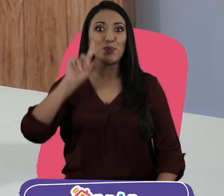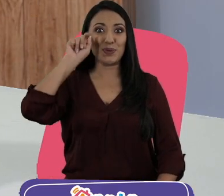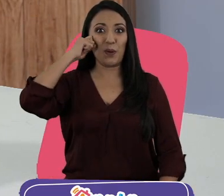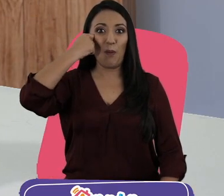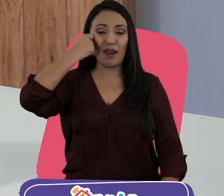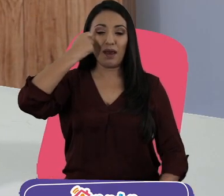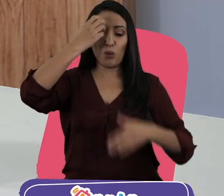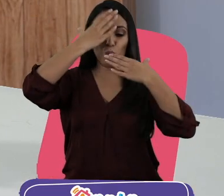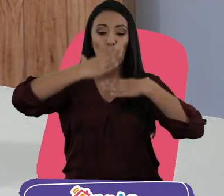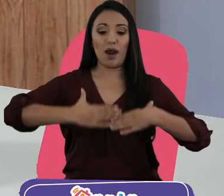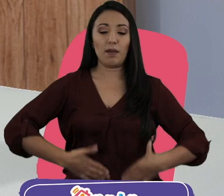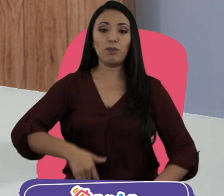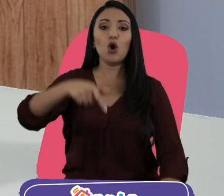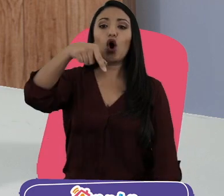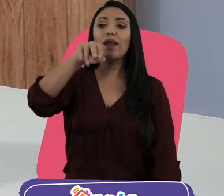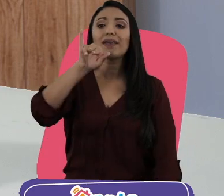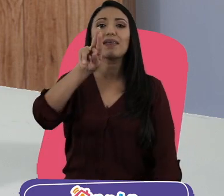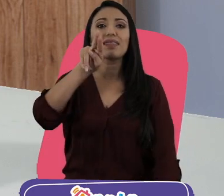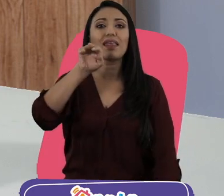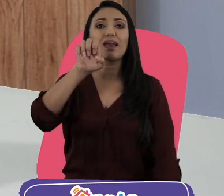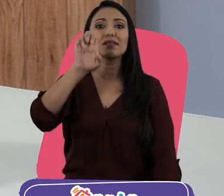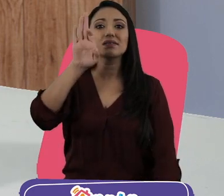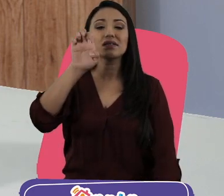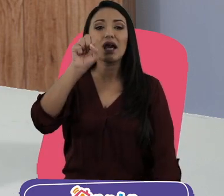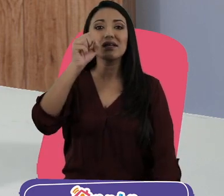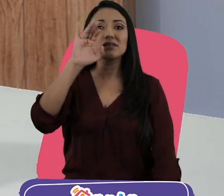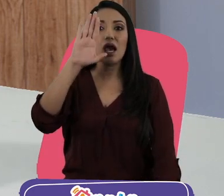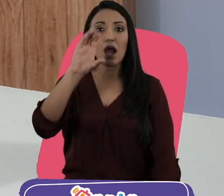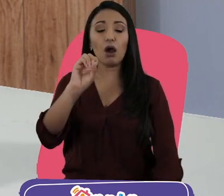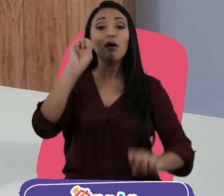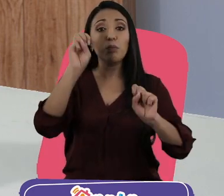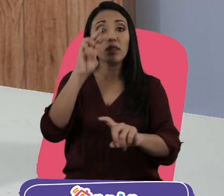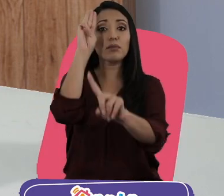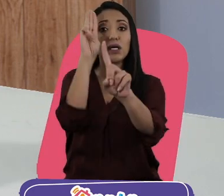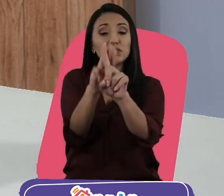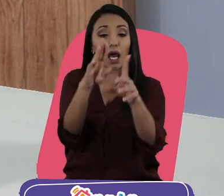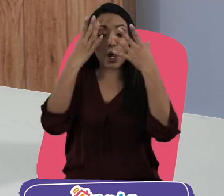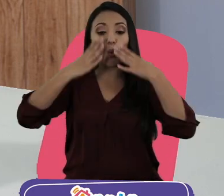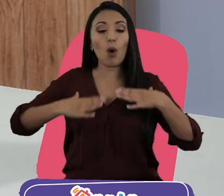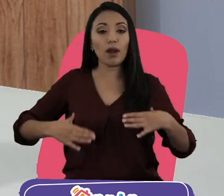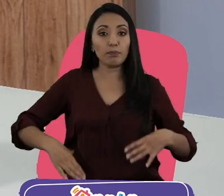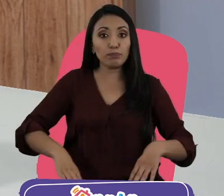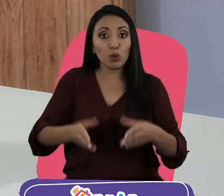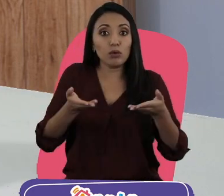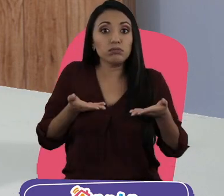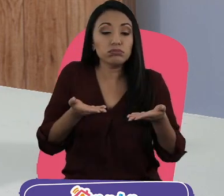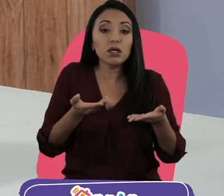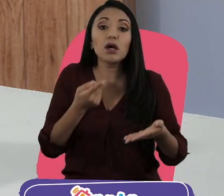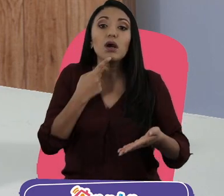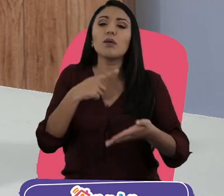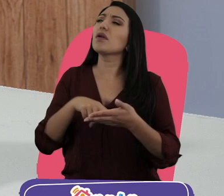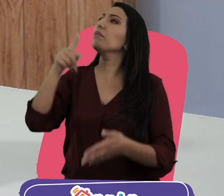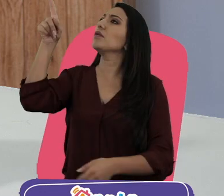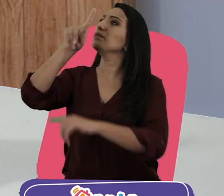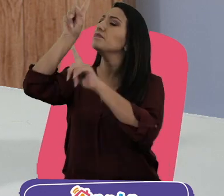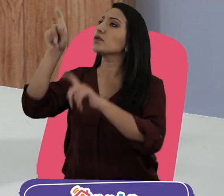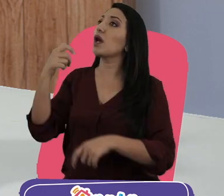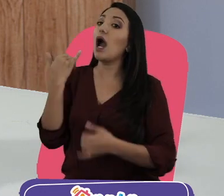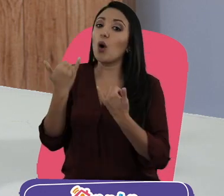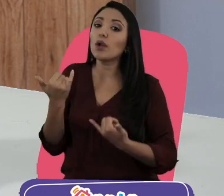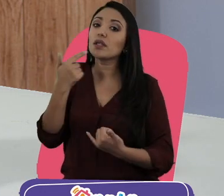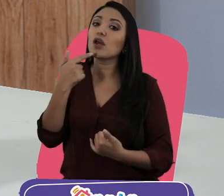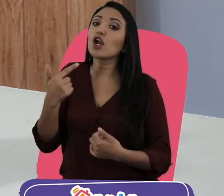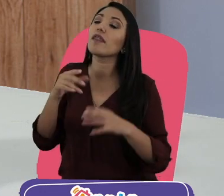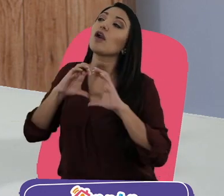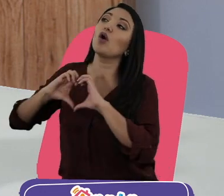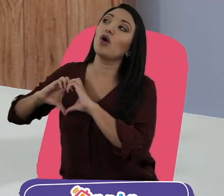que a partir del uso de tu cuerpo o con tus movimientos puedes transmitir un mensaje sin necesidad de decir ninguna palabra. Por ejemplo, Webster, ¿qué te estoy diciendo